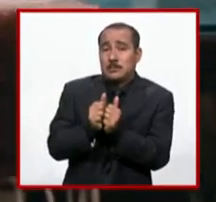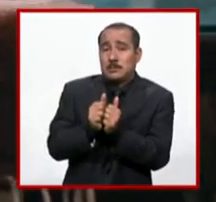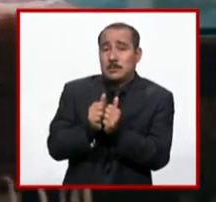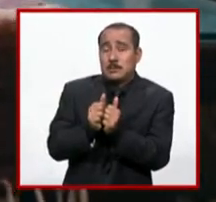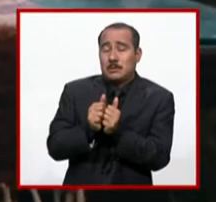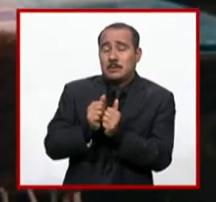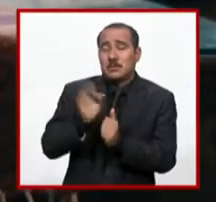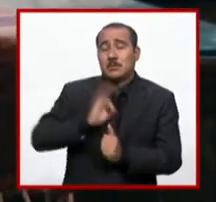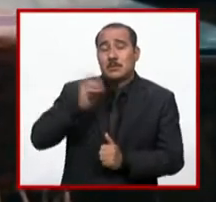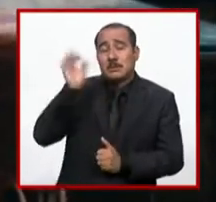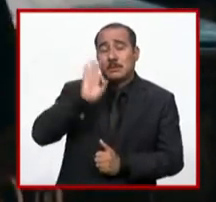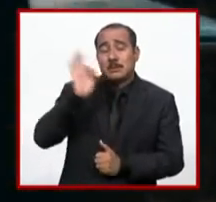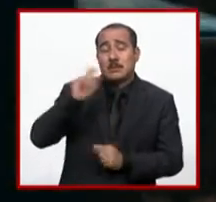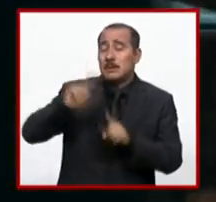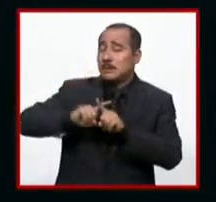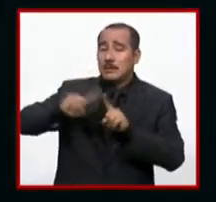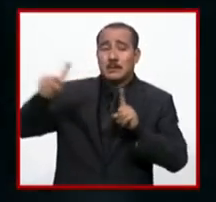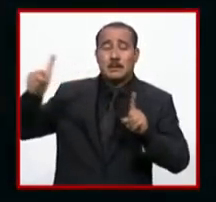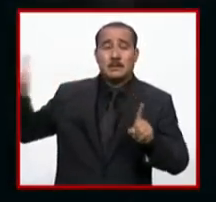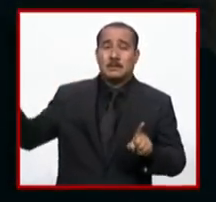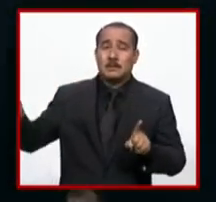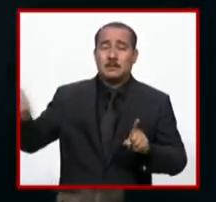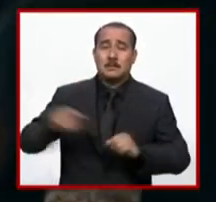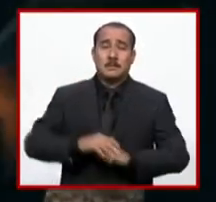fueran diferentes.